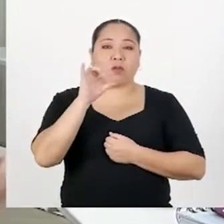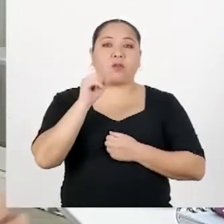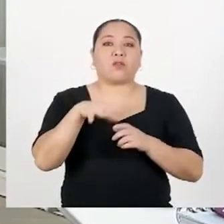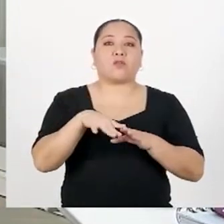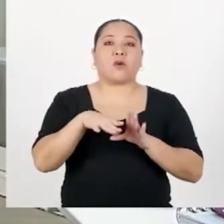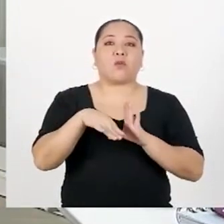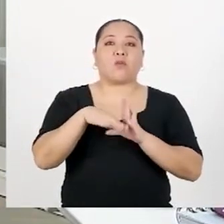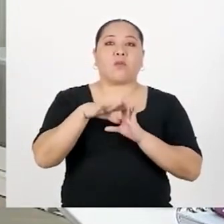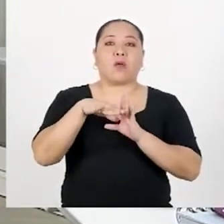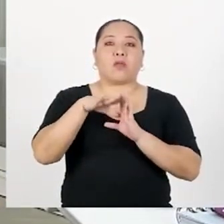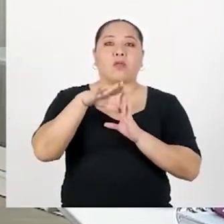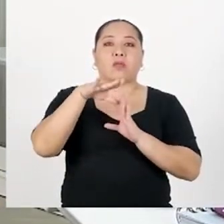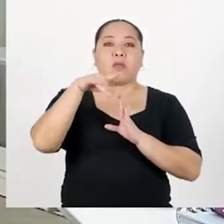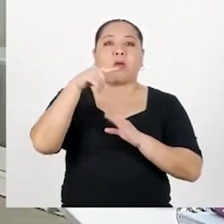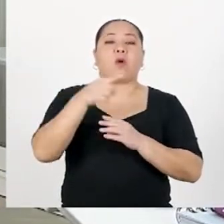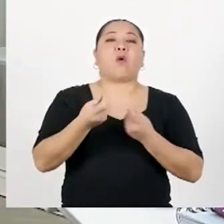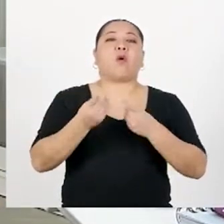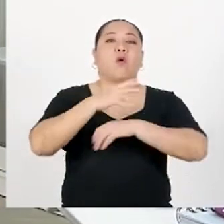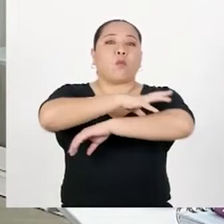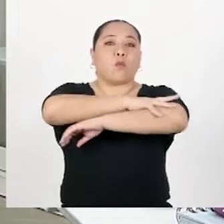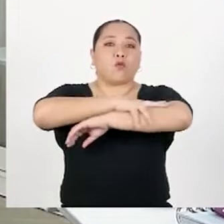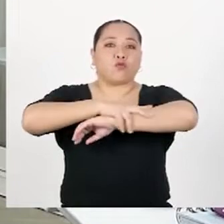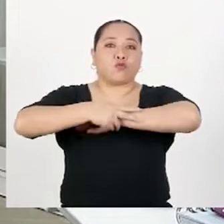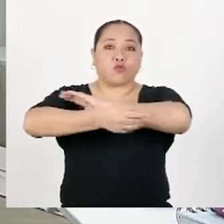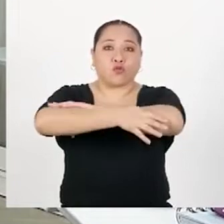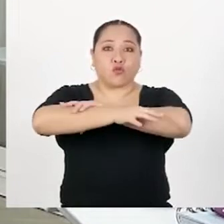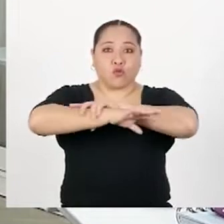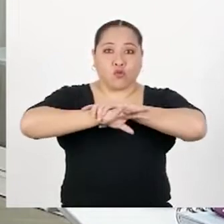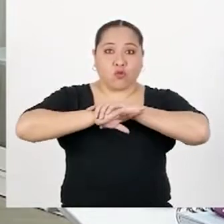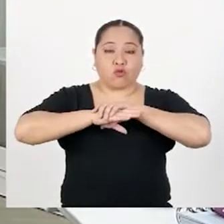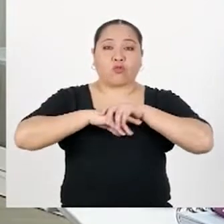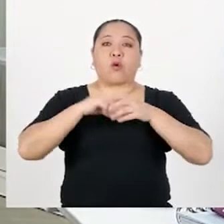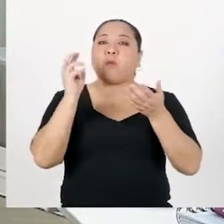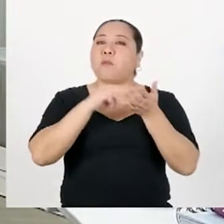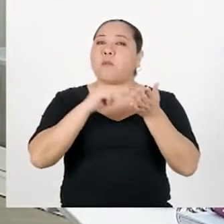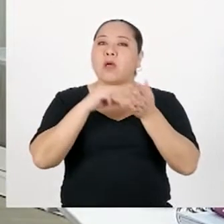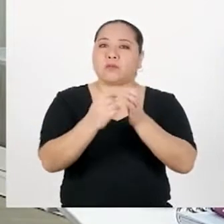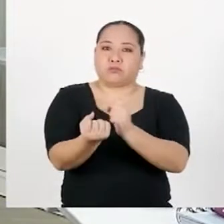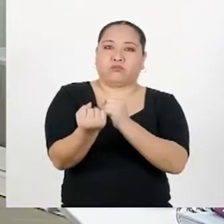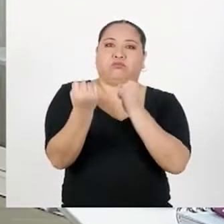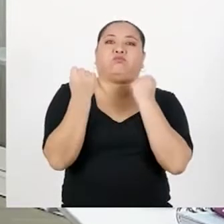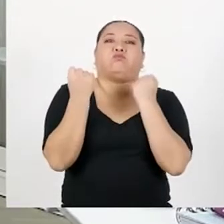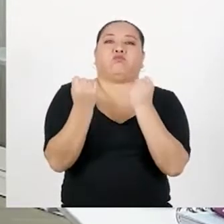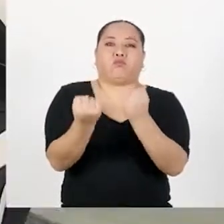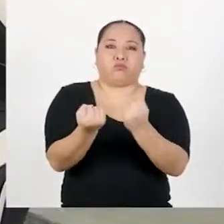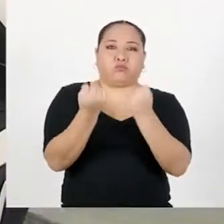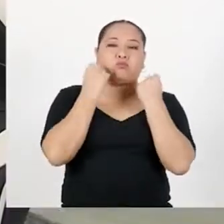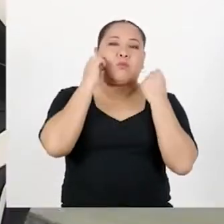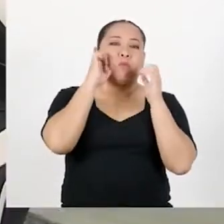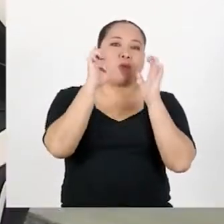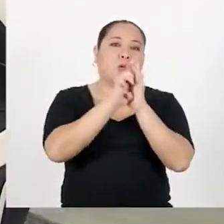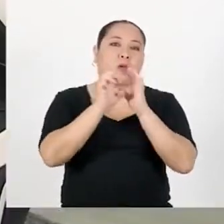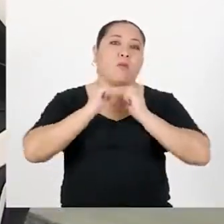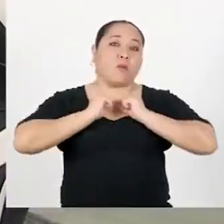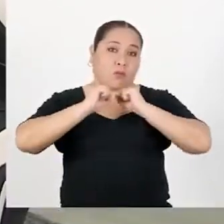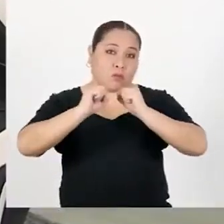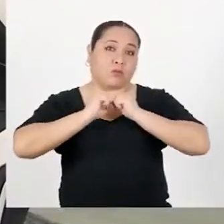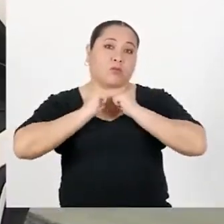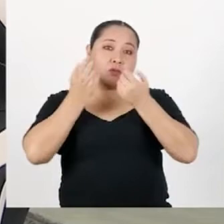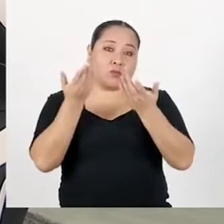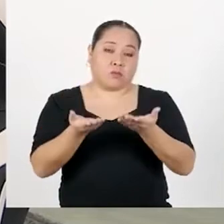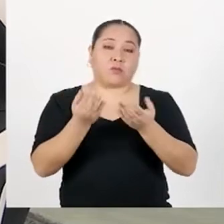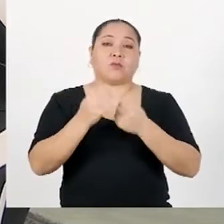se incrementa cuando los músculos se encuentran en mayor actividad, como al